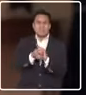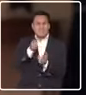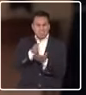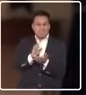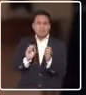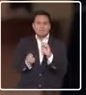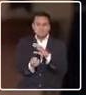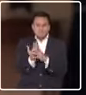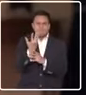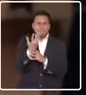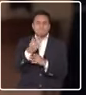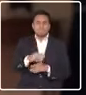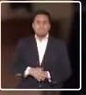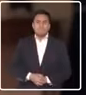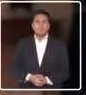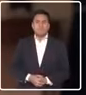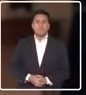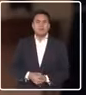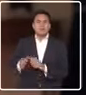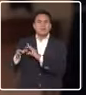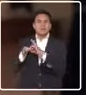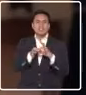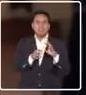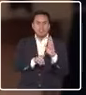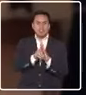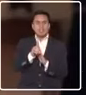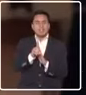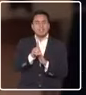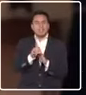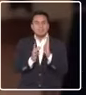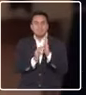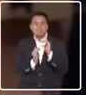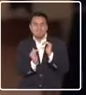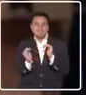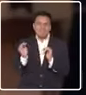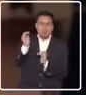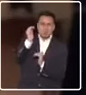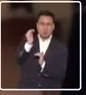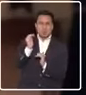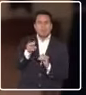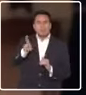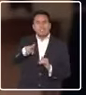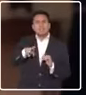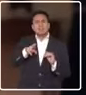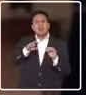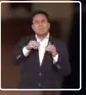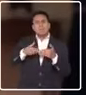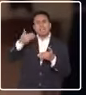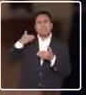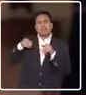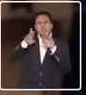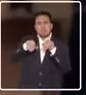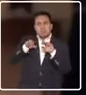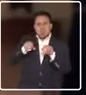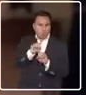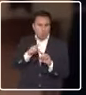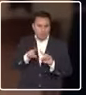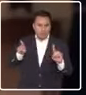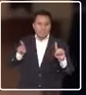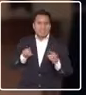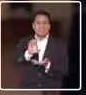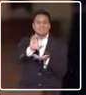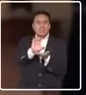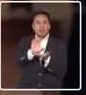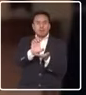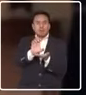debe modernizarse Por eso para desarrollar nuestro potencial no basta con repetir las mismas fórmulas del pasado necesitamos un